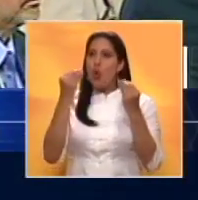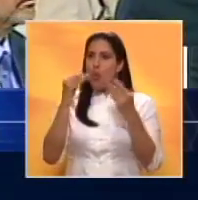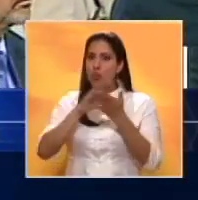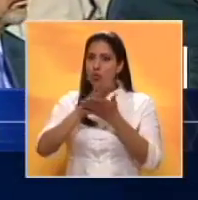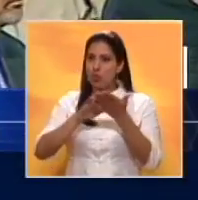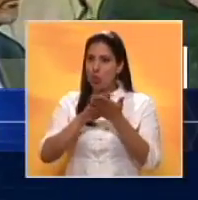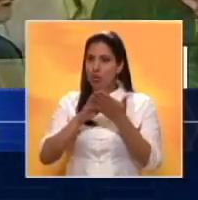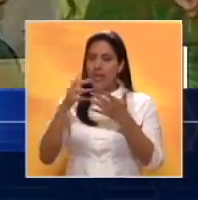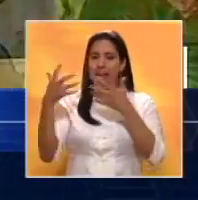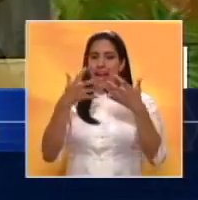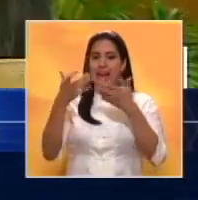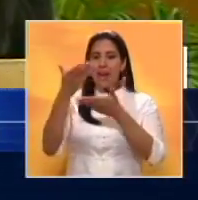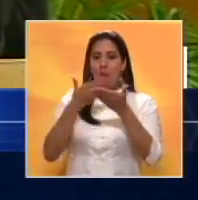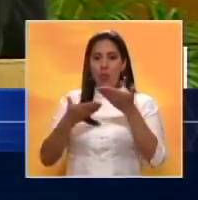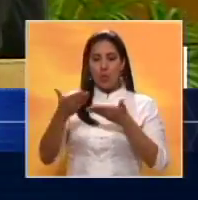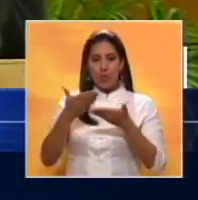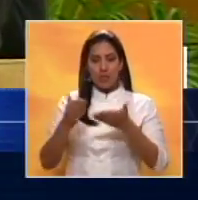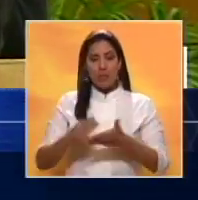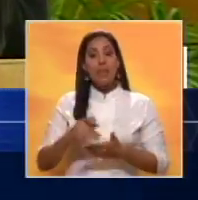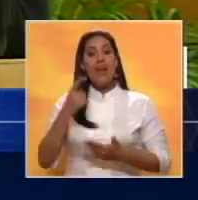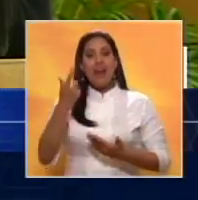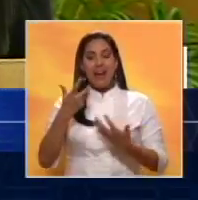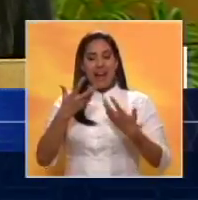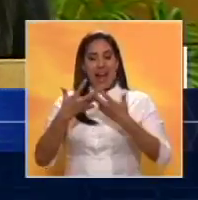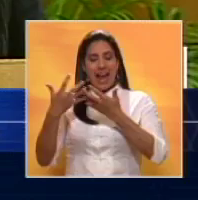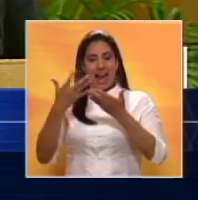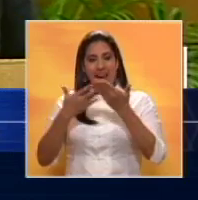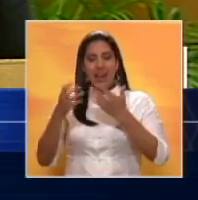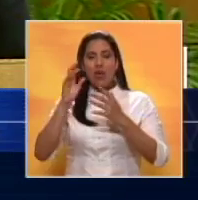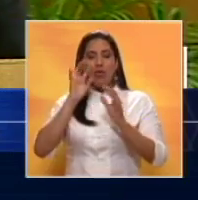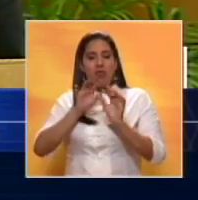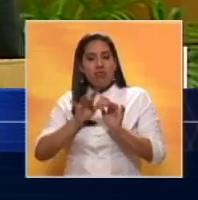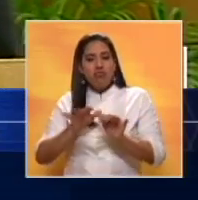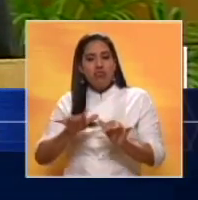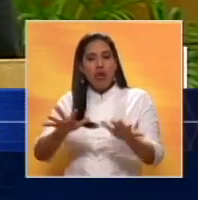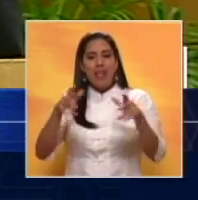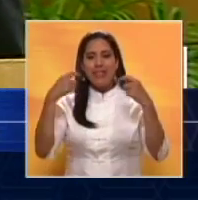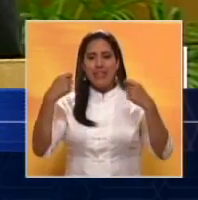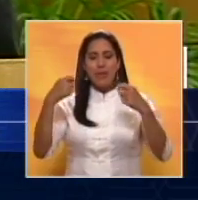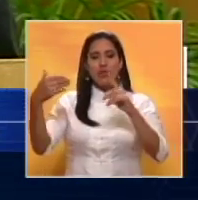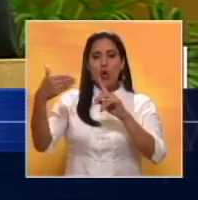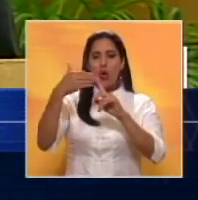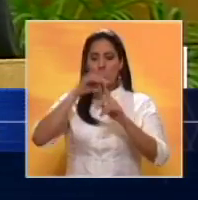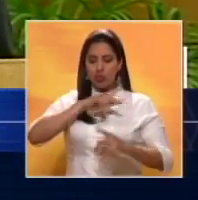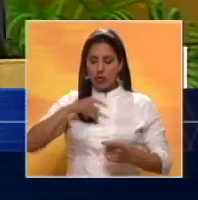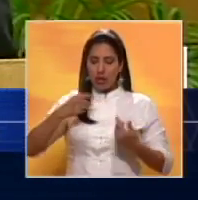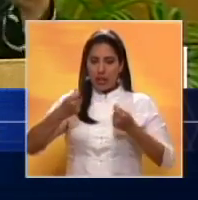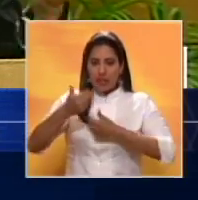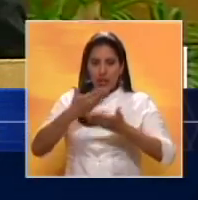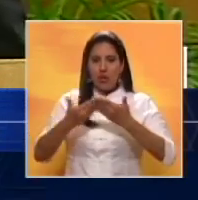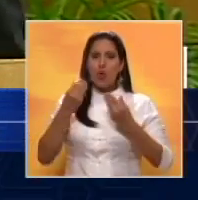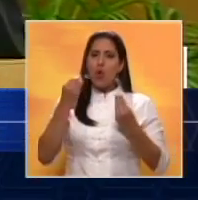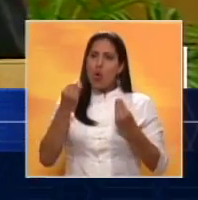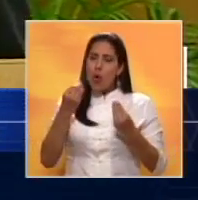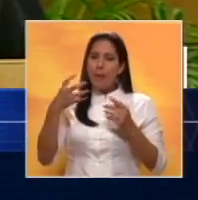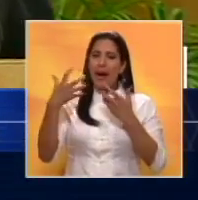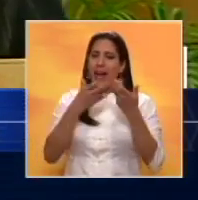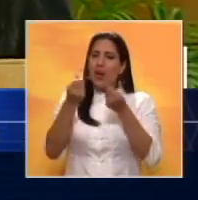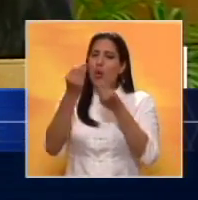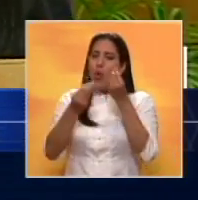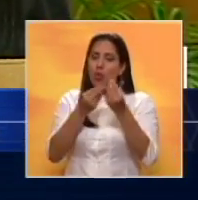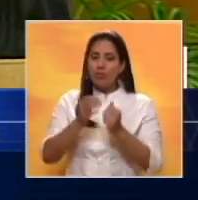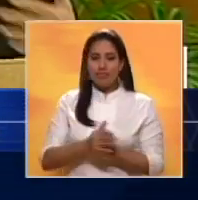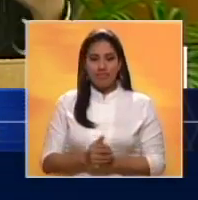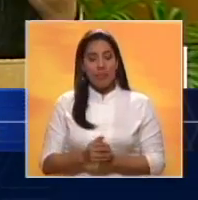sofocar la guerra económica, la guerra multiforme que se ha dado contra nuestra economía. ¿Cómo se hizo la guerra